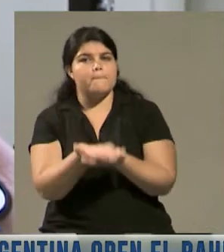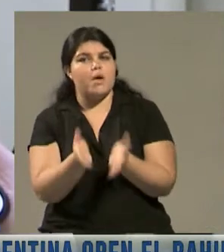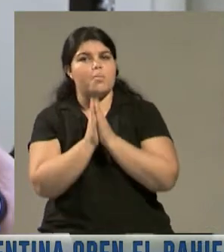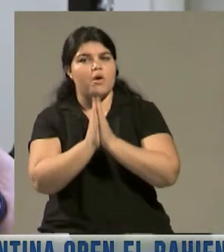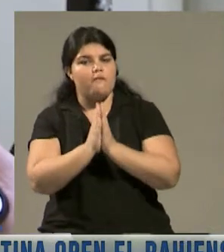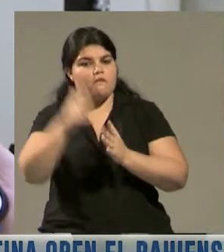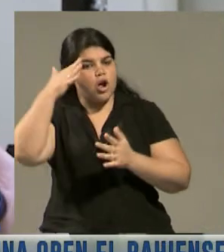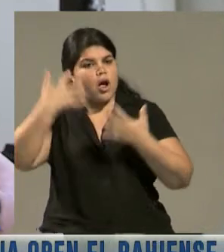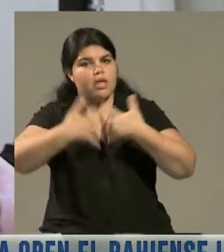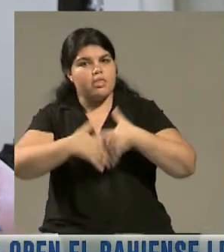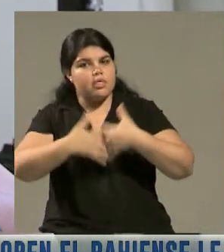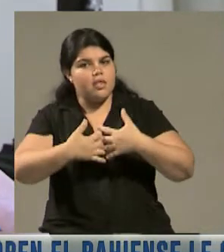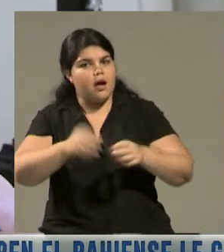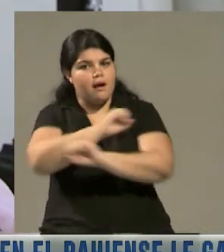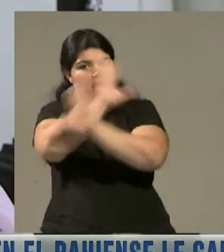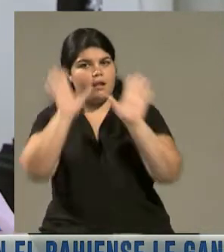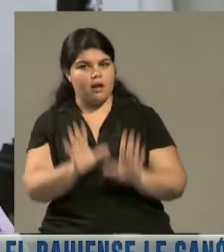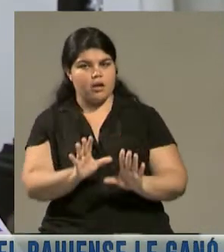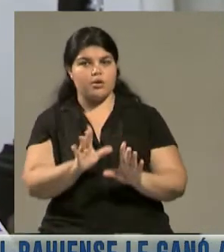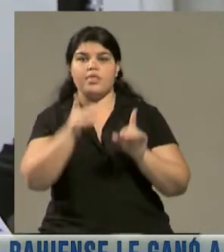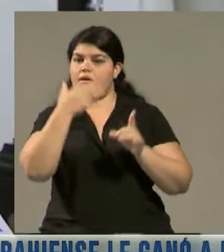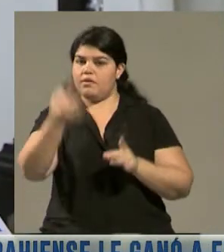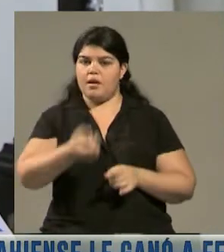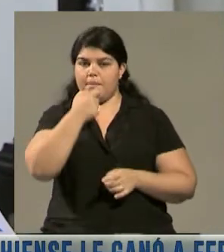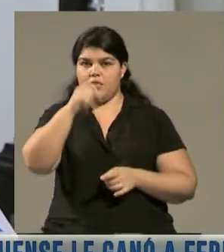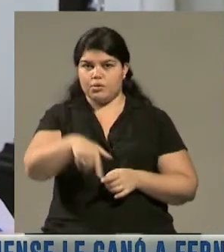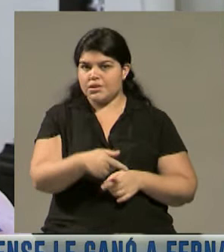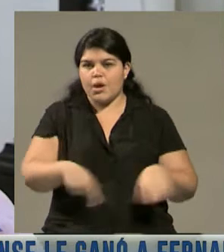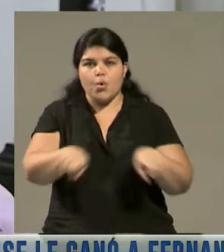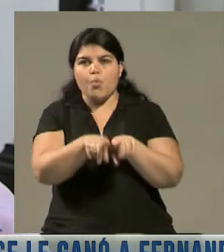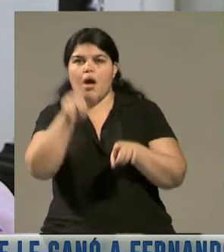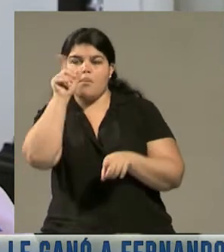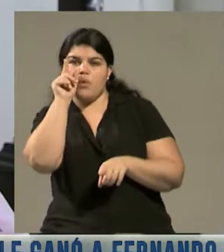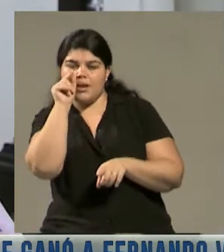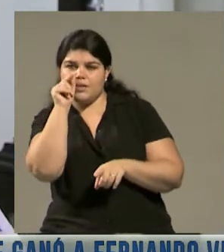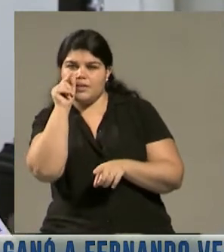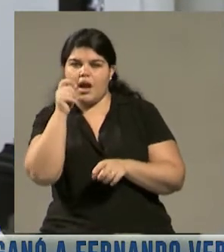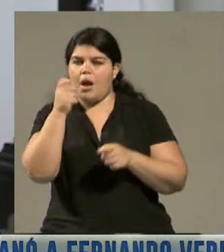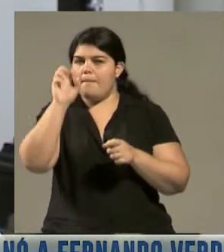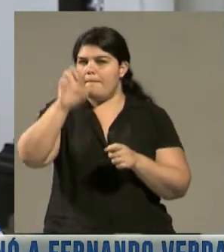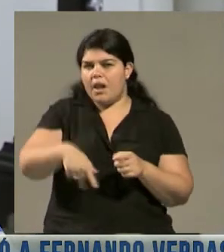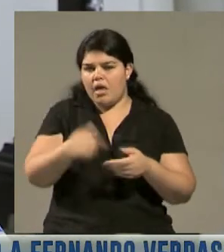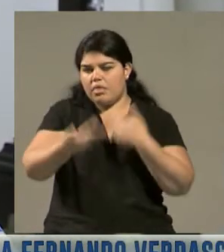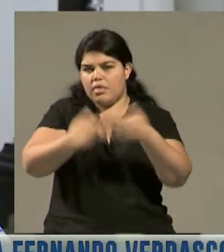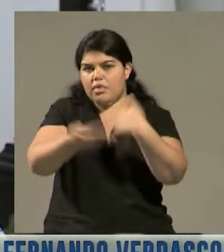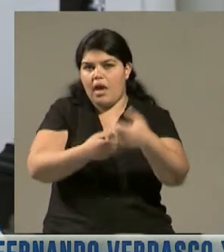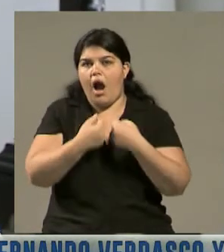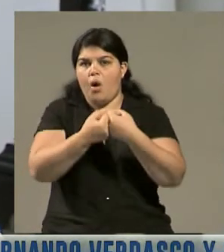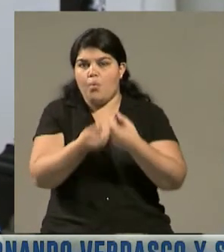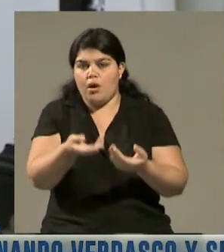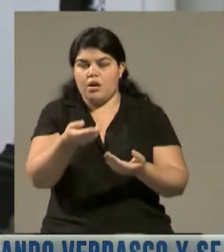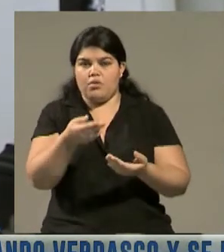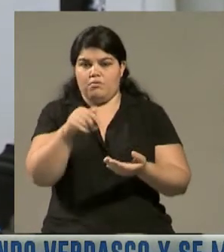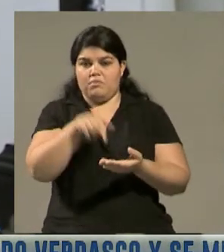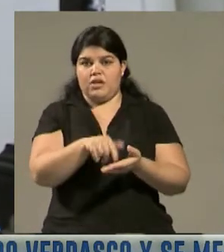que realmente veamos que Mendoza, con unas políticas similares que nos anticipamos a este pacto nacional, primero tenemos menos costo fiscal